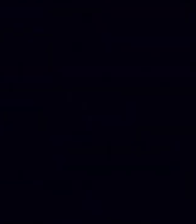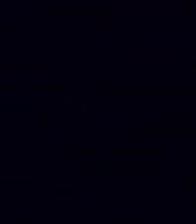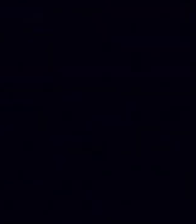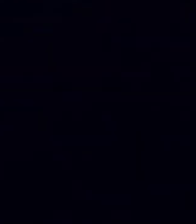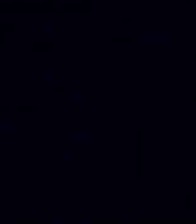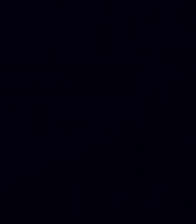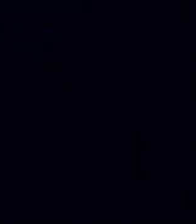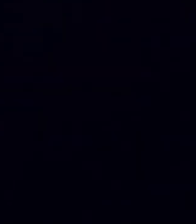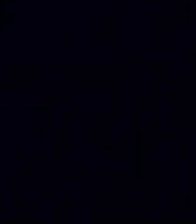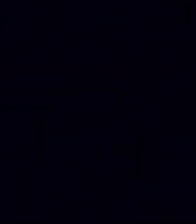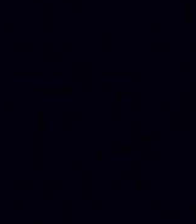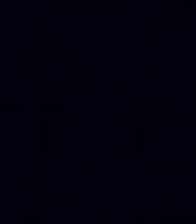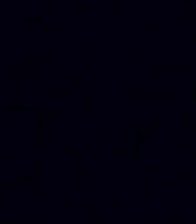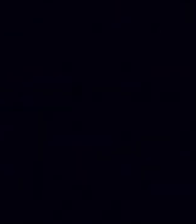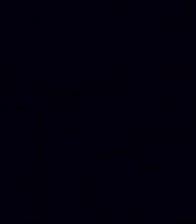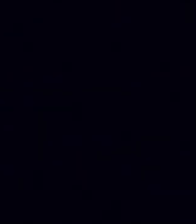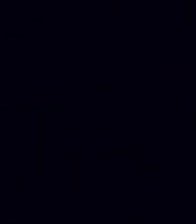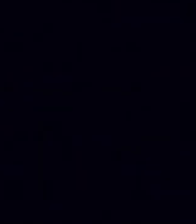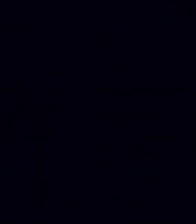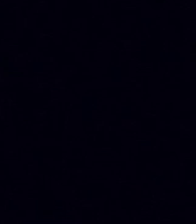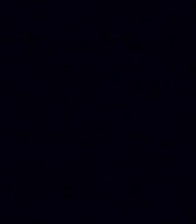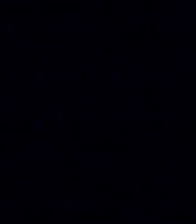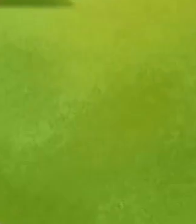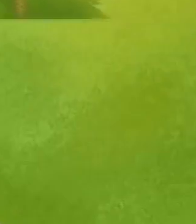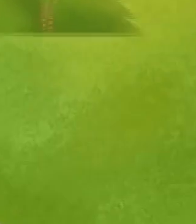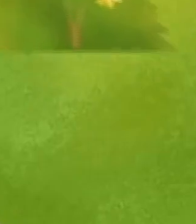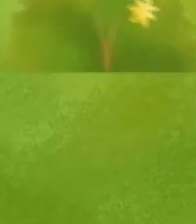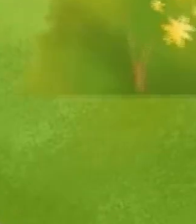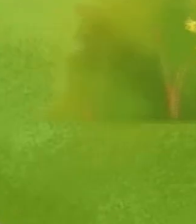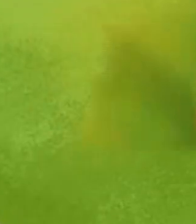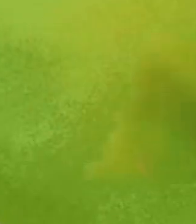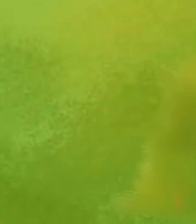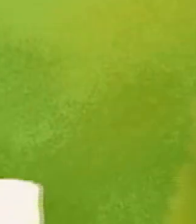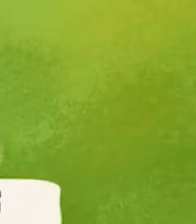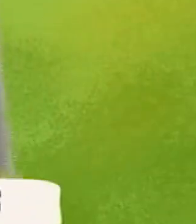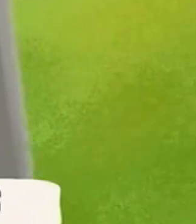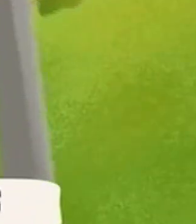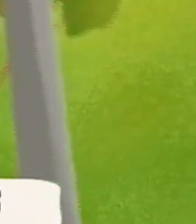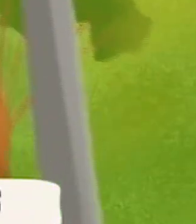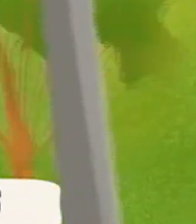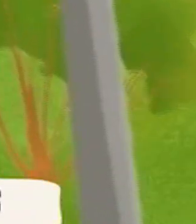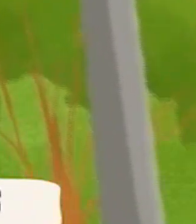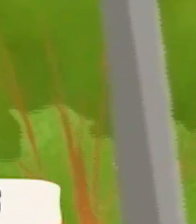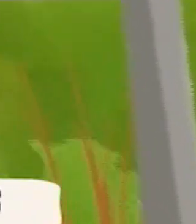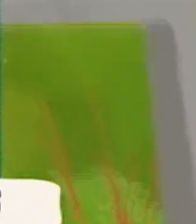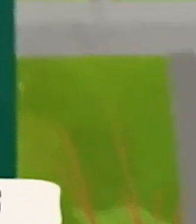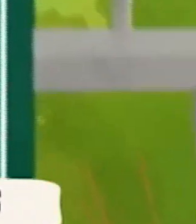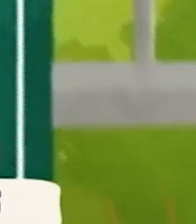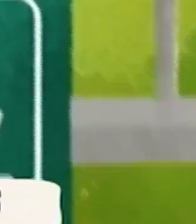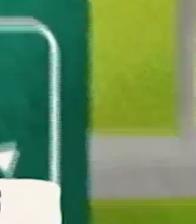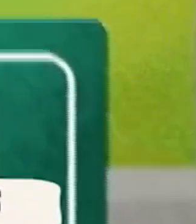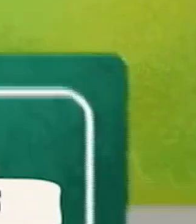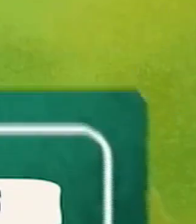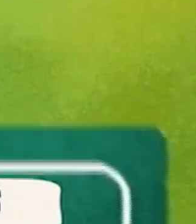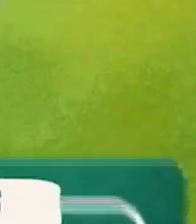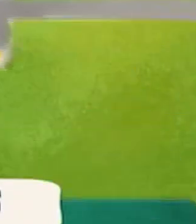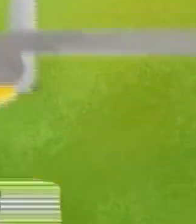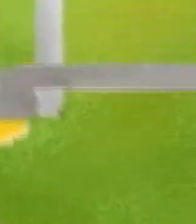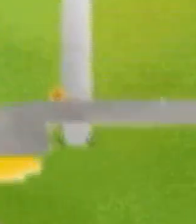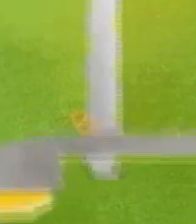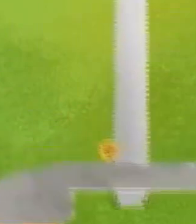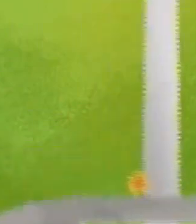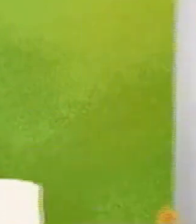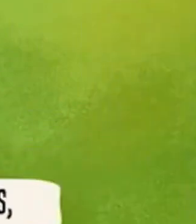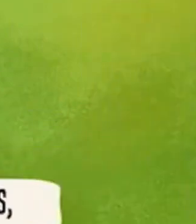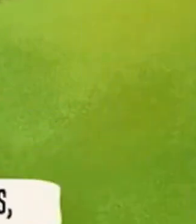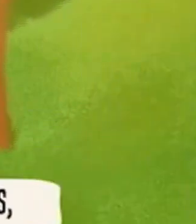en 13. Costa Rica Televisión. Este es el camino para atender las afectaciones emocionales de tus hijos e hijas.